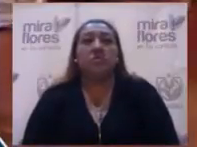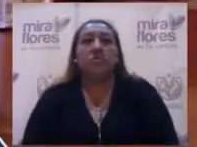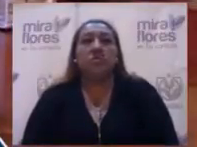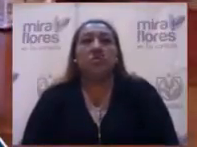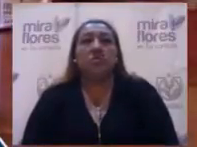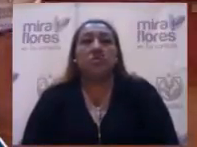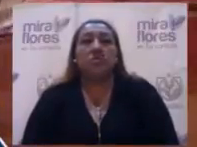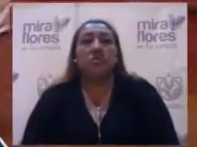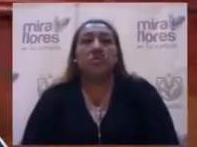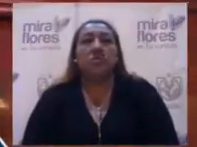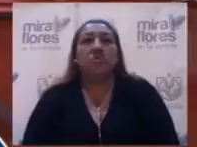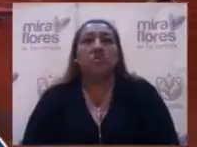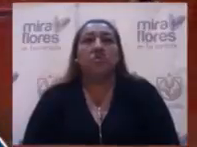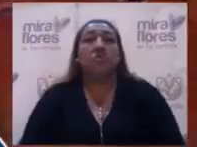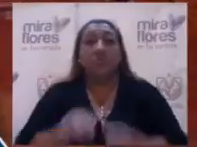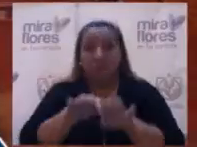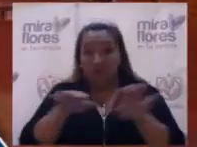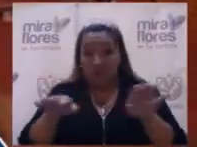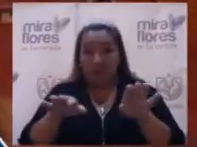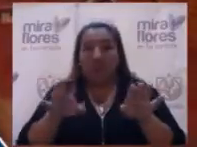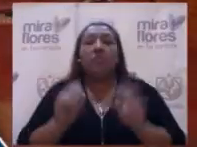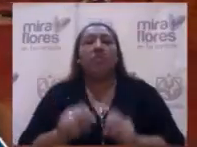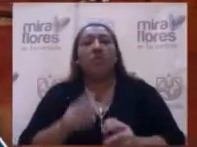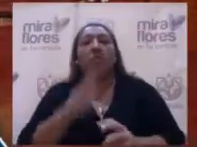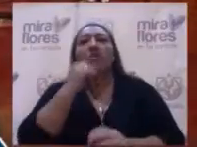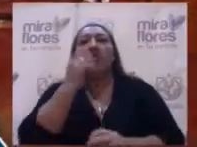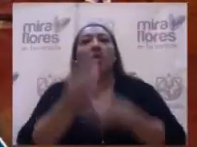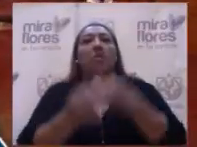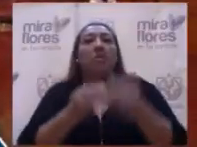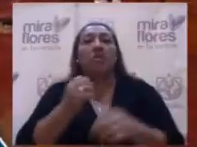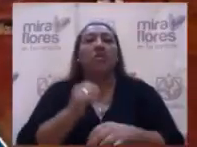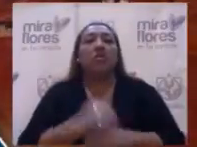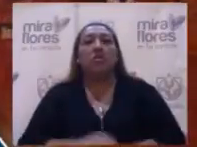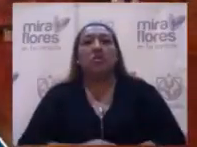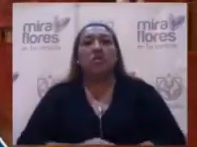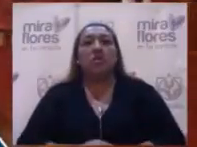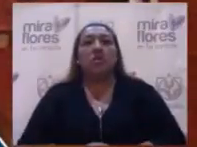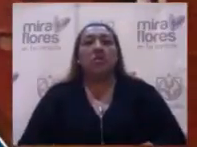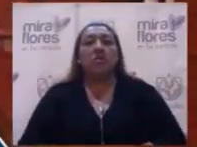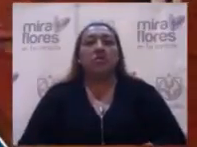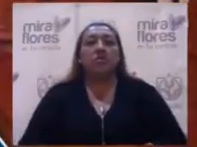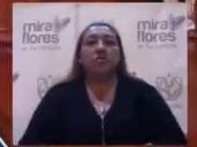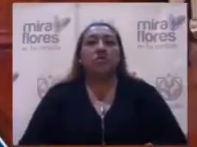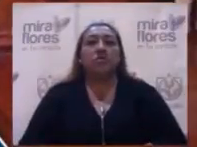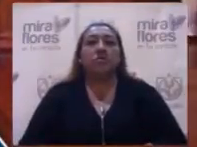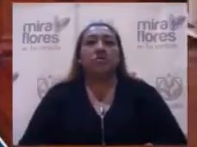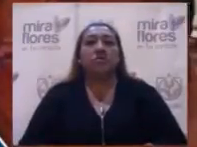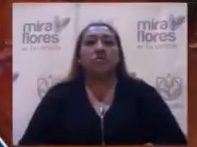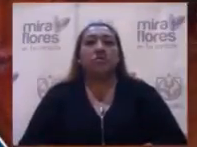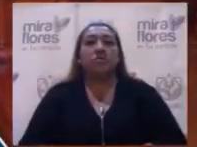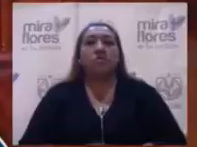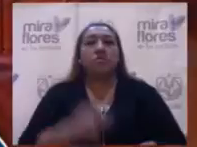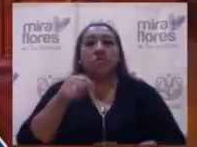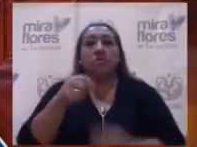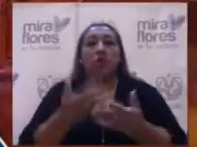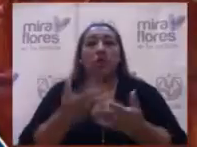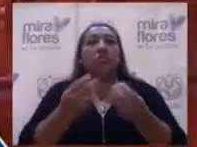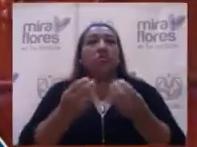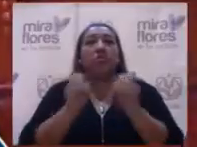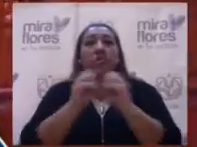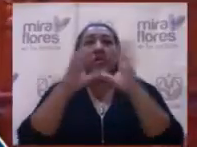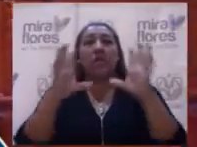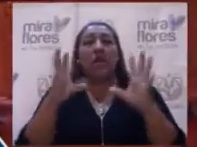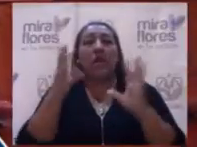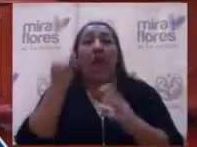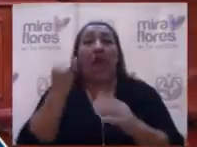Sí, yo quisiera mencionar en función a lo expresado que aquí hay cosas muy claras, hay